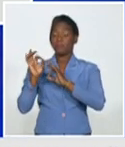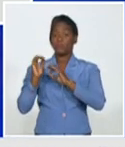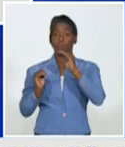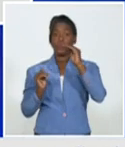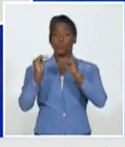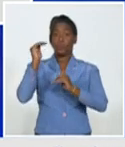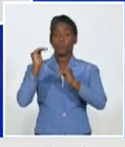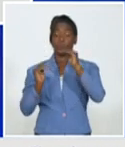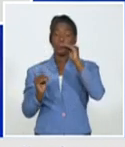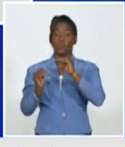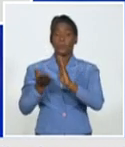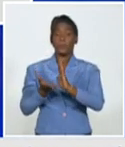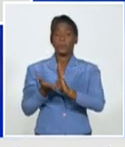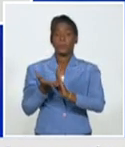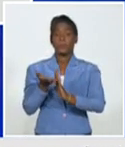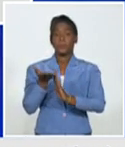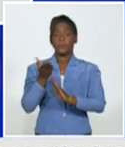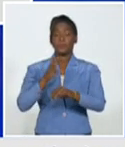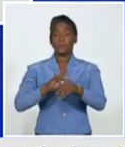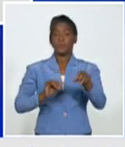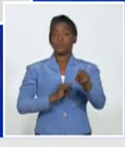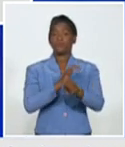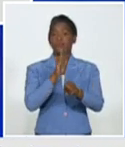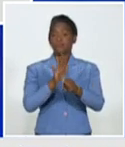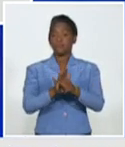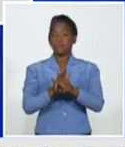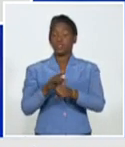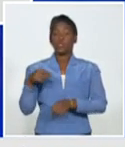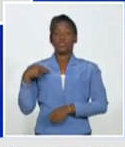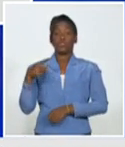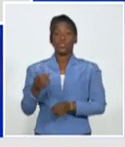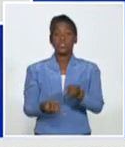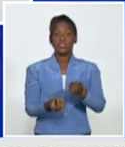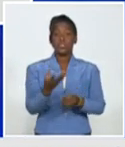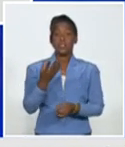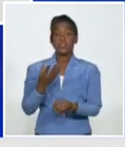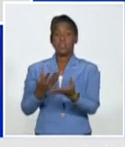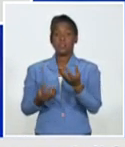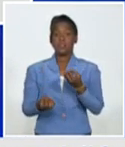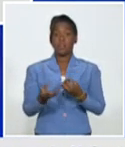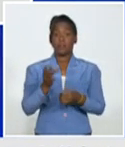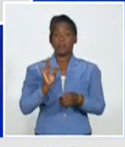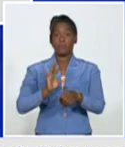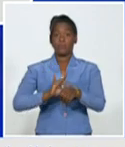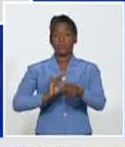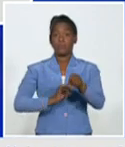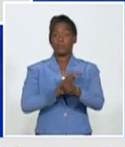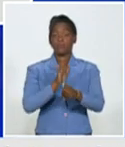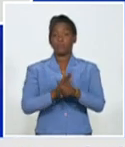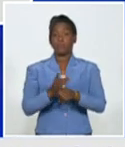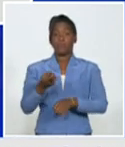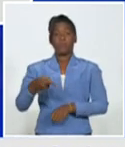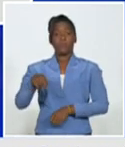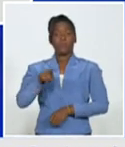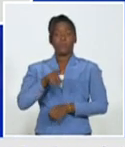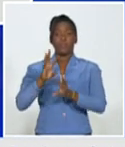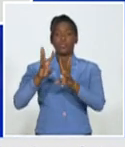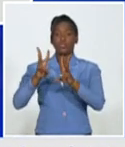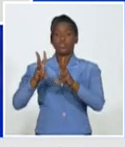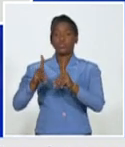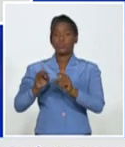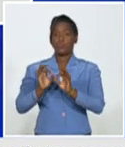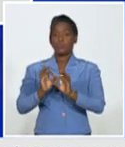casos prácticamente todos los días, y ayer con el número de casos